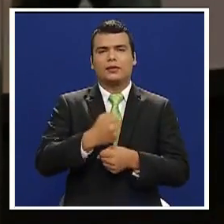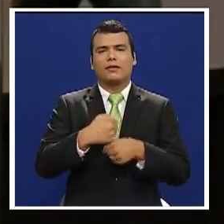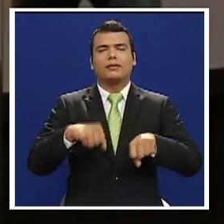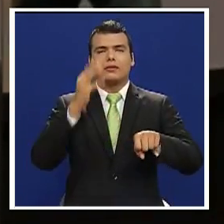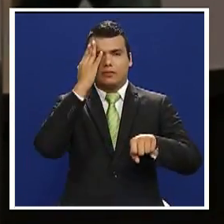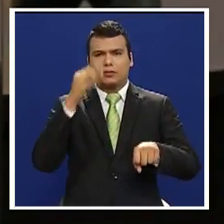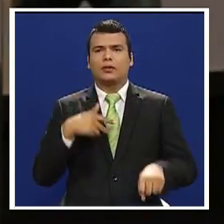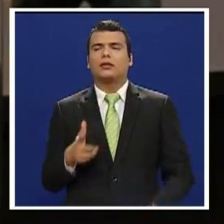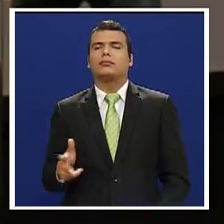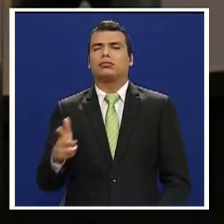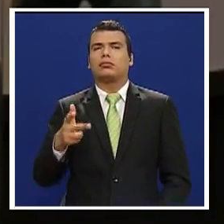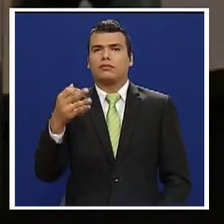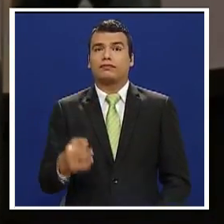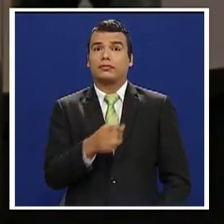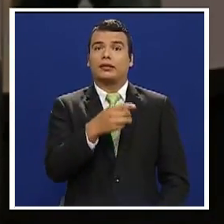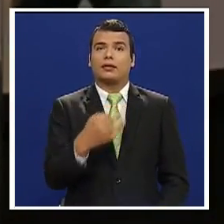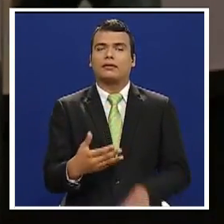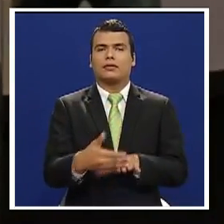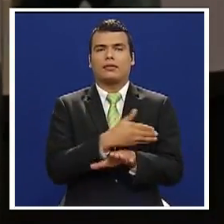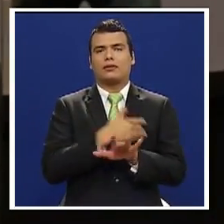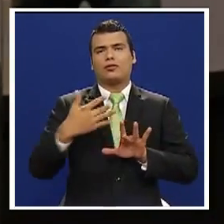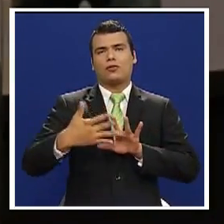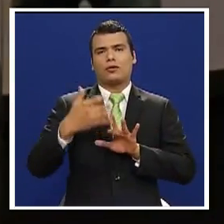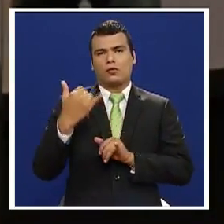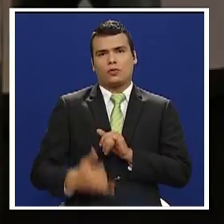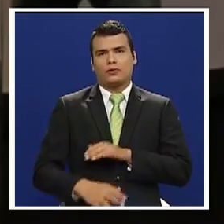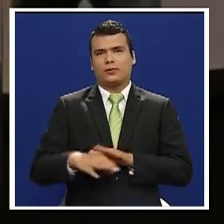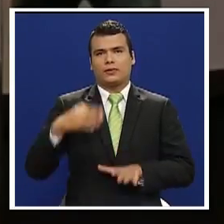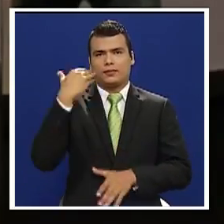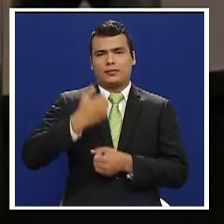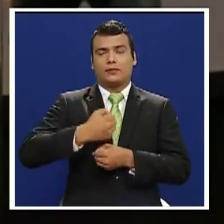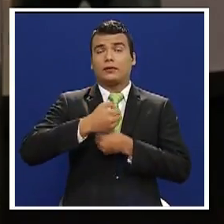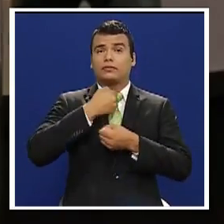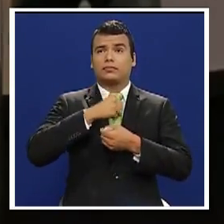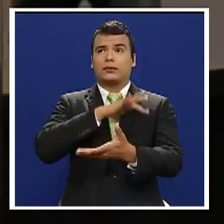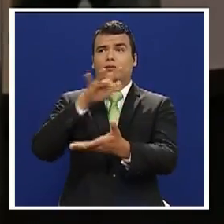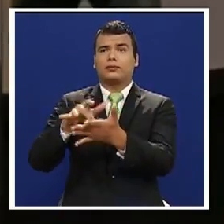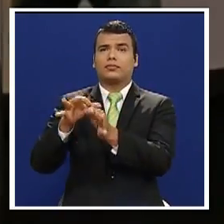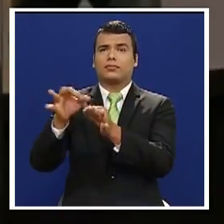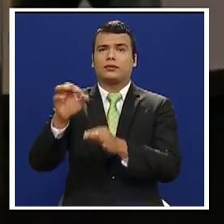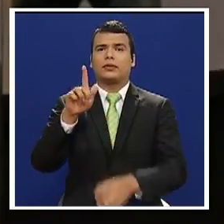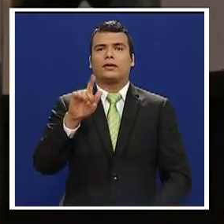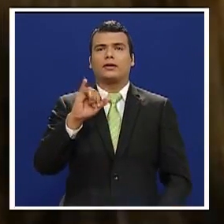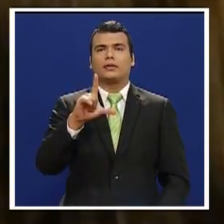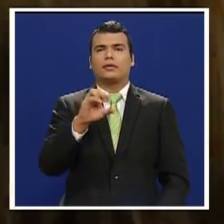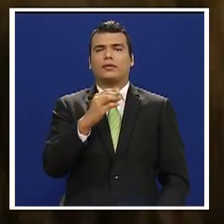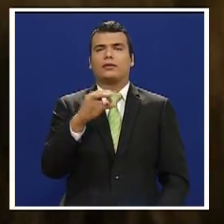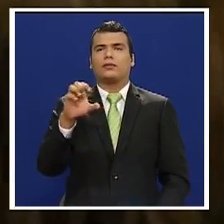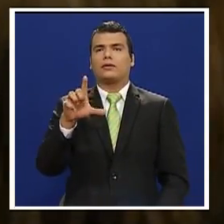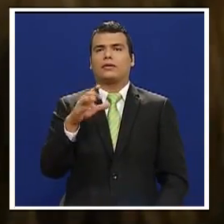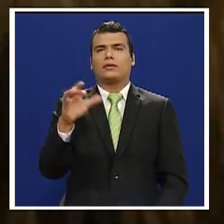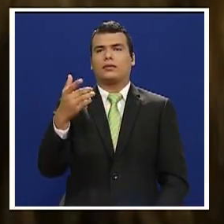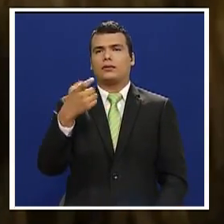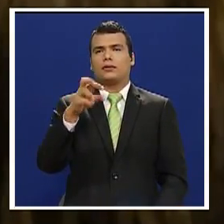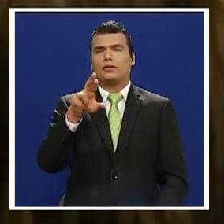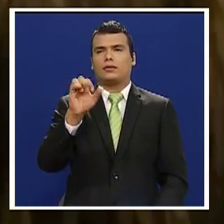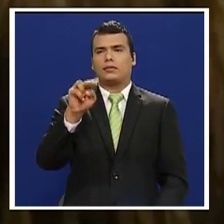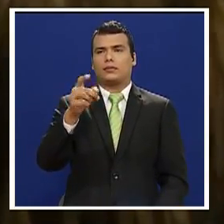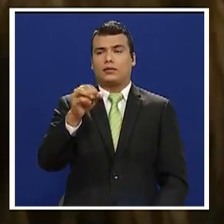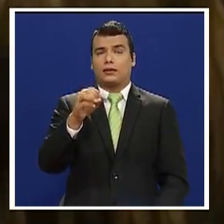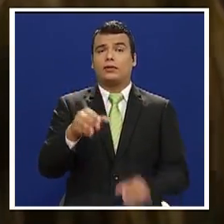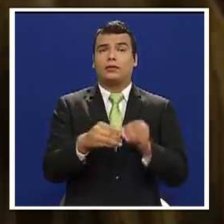claridad sobre el paradero de la periodista colombo-española Hernández, quien se encuentra desaparecida en el municipio de El Tarra, norte de Santander, desde